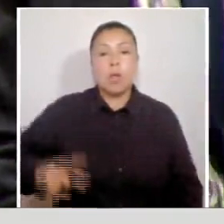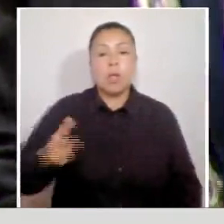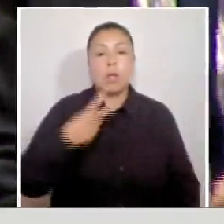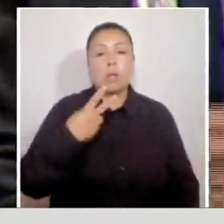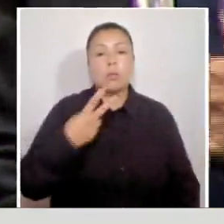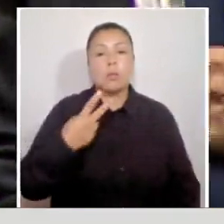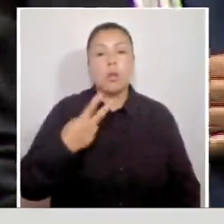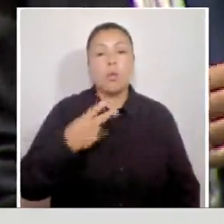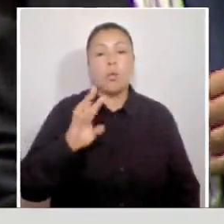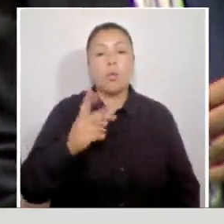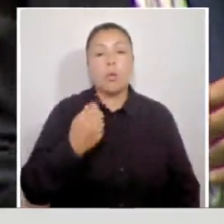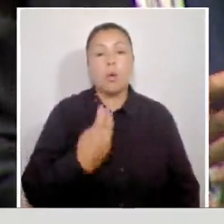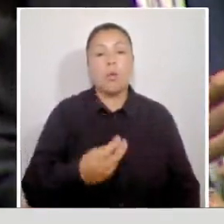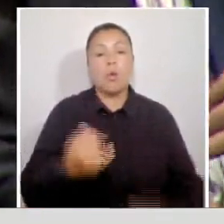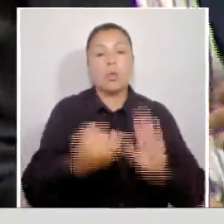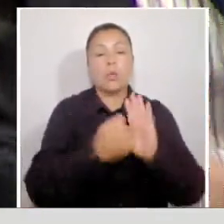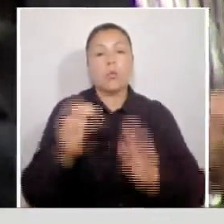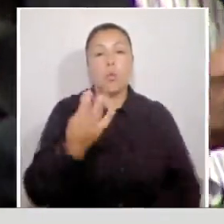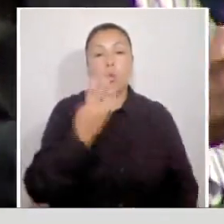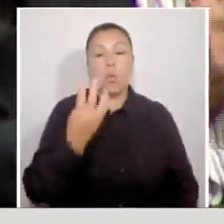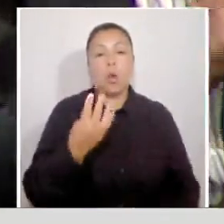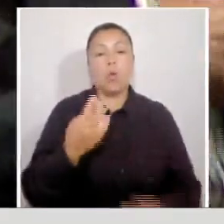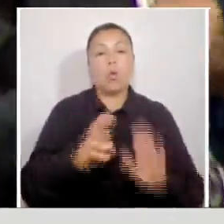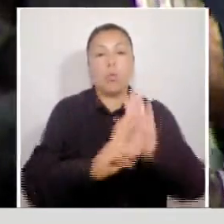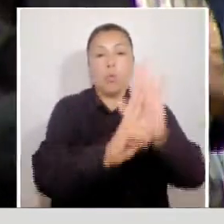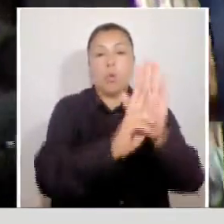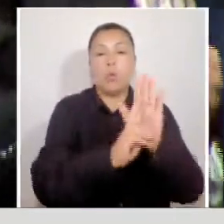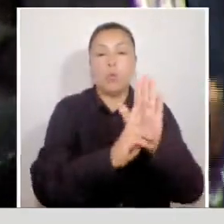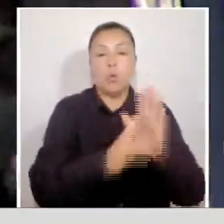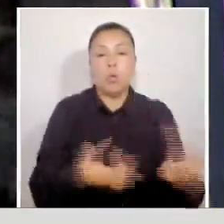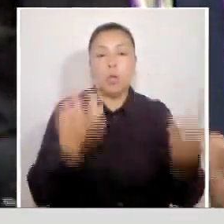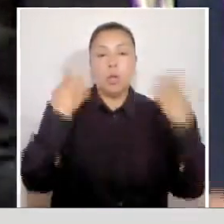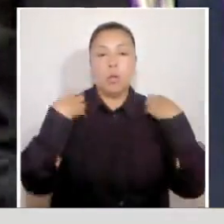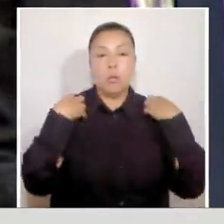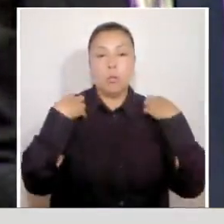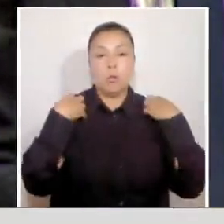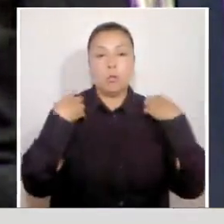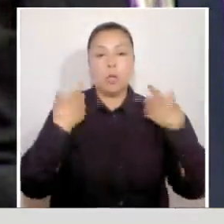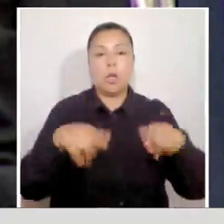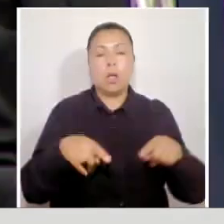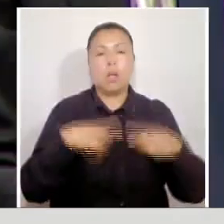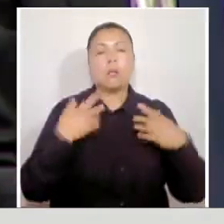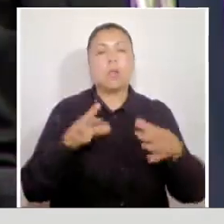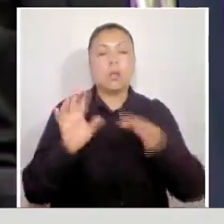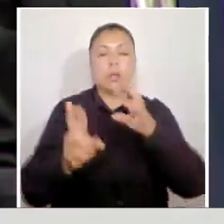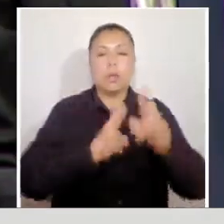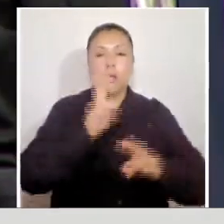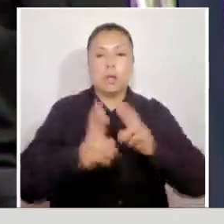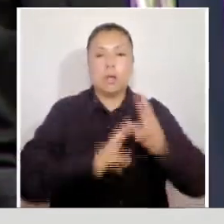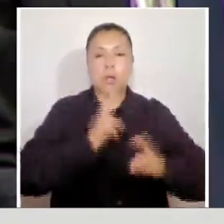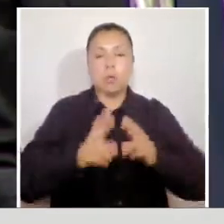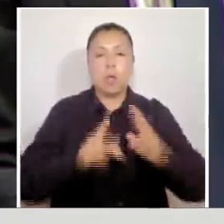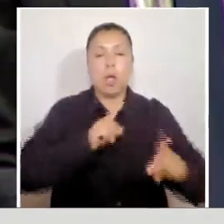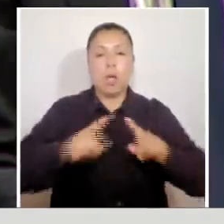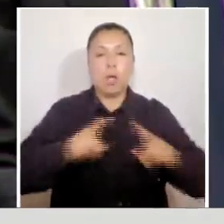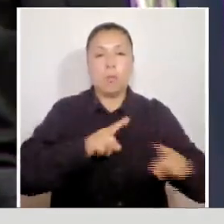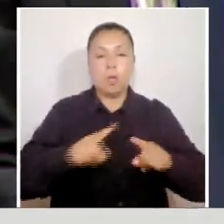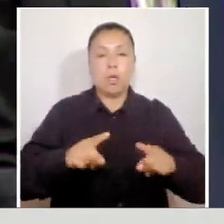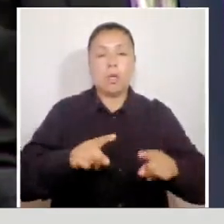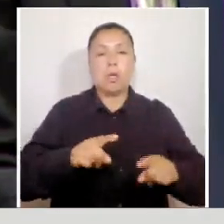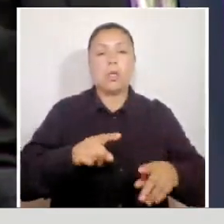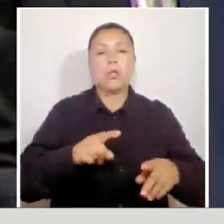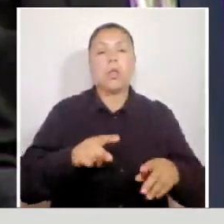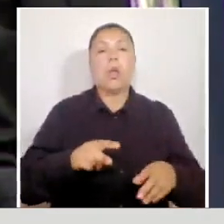numeral dos del inciso cuarto como resultado de esas atribuciones y aquellas que están vinculadas a a la administración financiera del